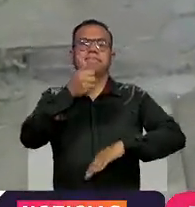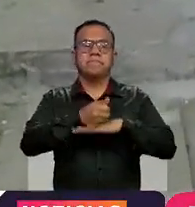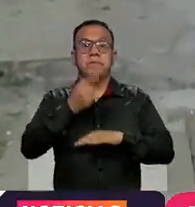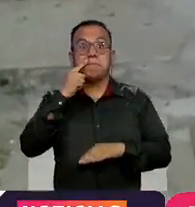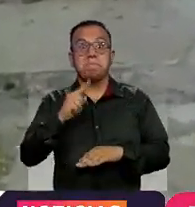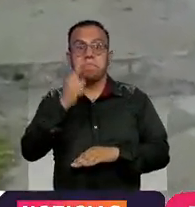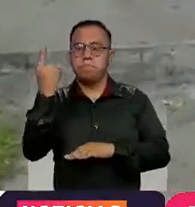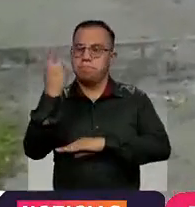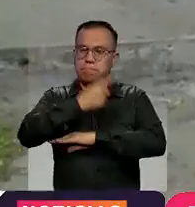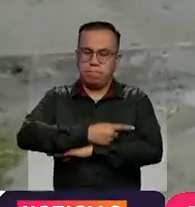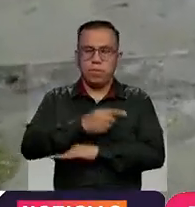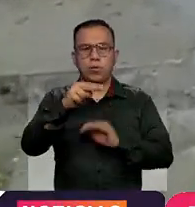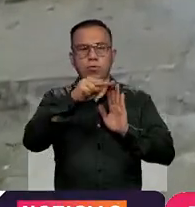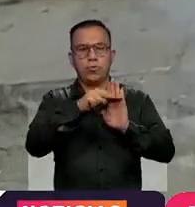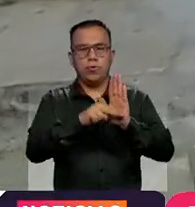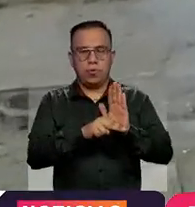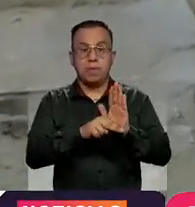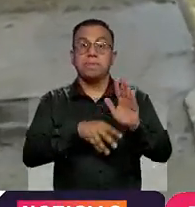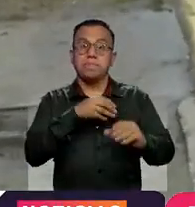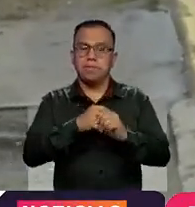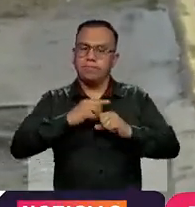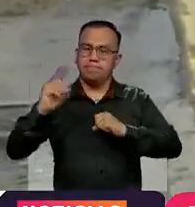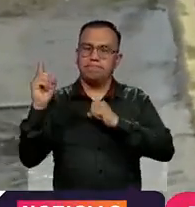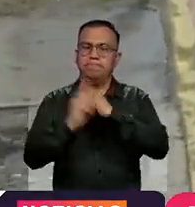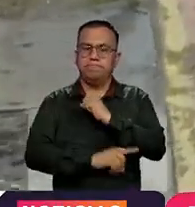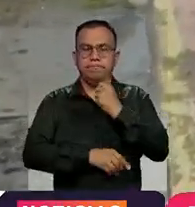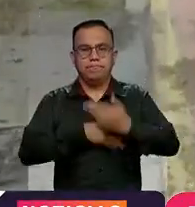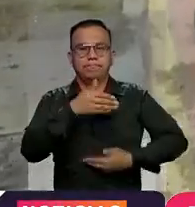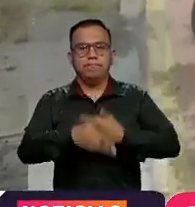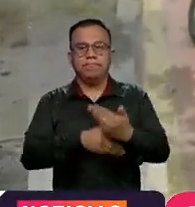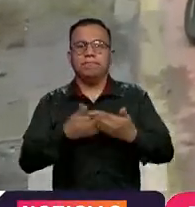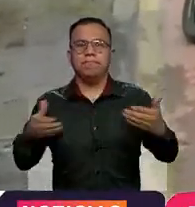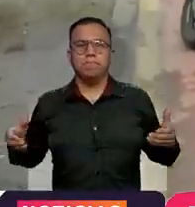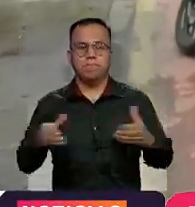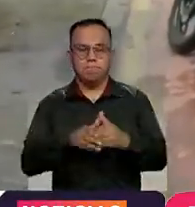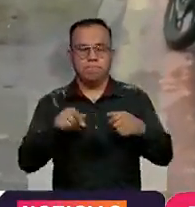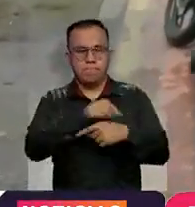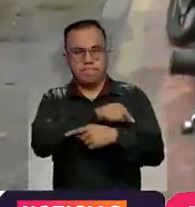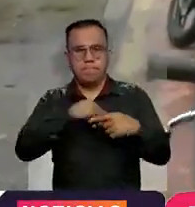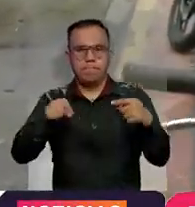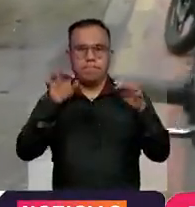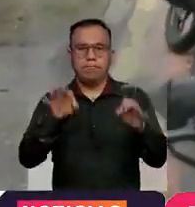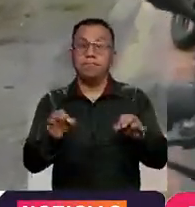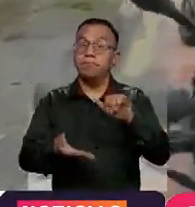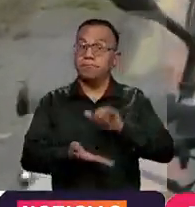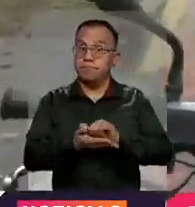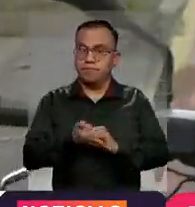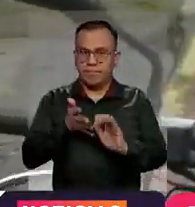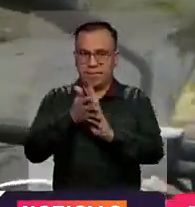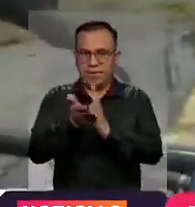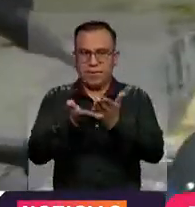primer día de normativa y, por supuesto, las sanciones que se dieron en el transcurso de la misma. Continúe usted con más información.